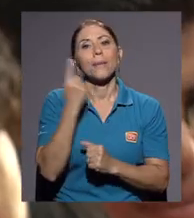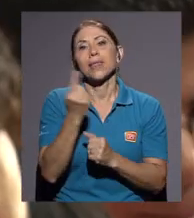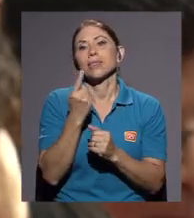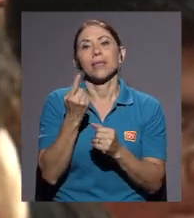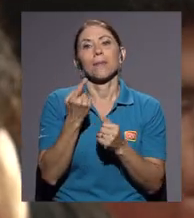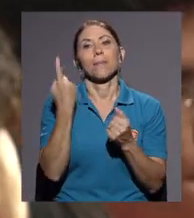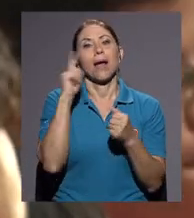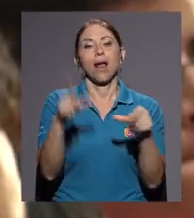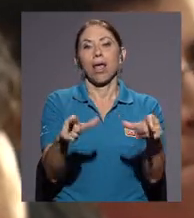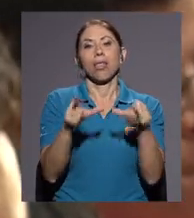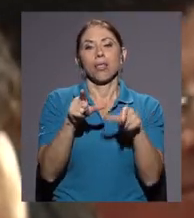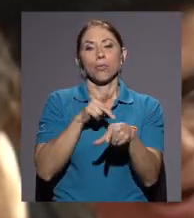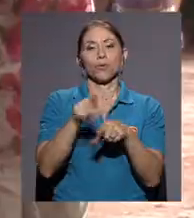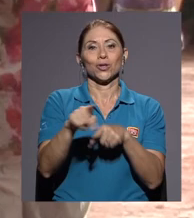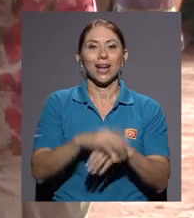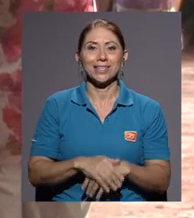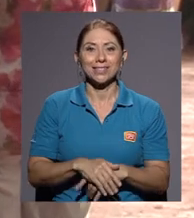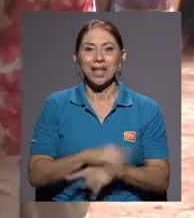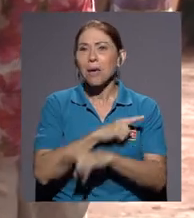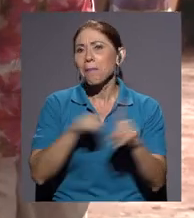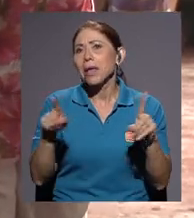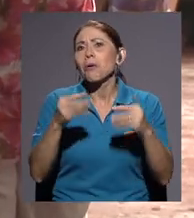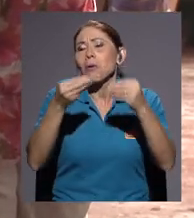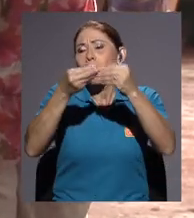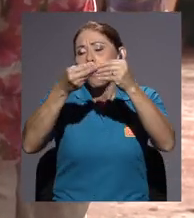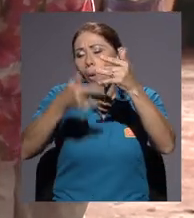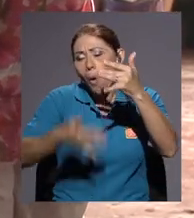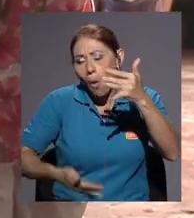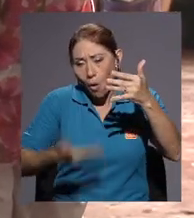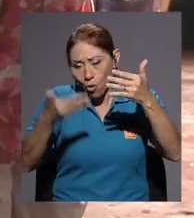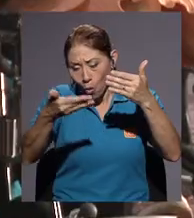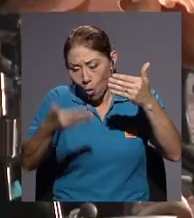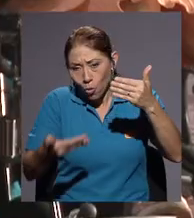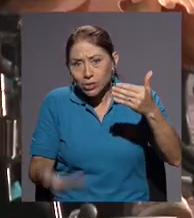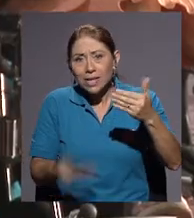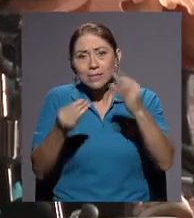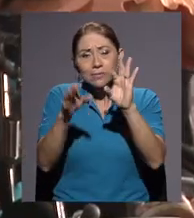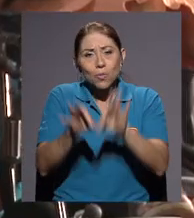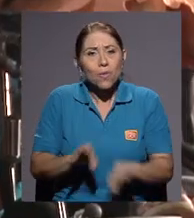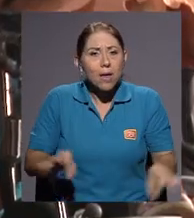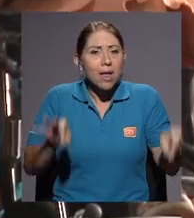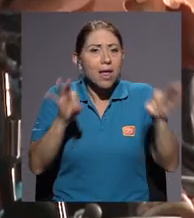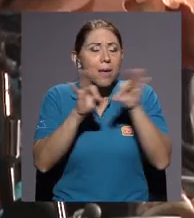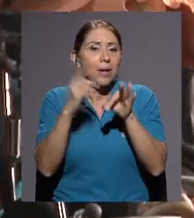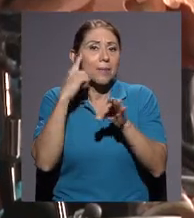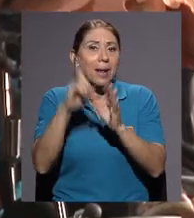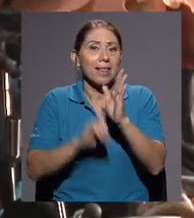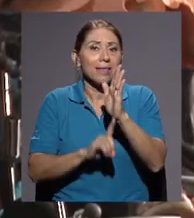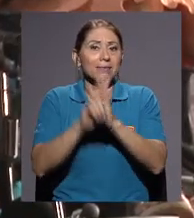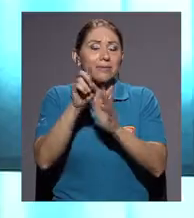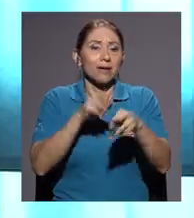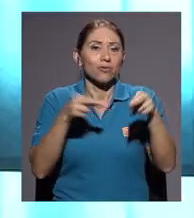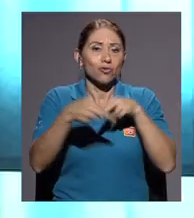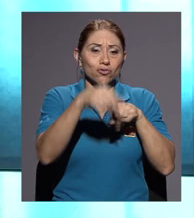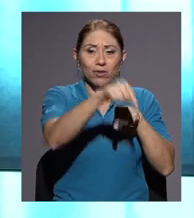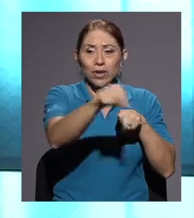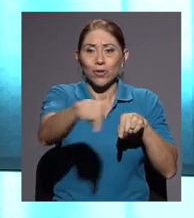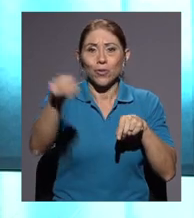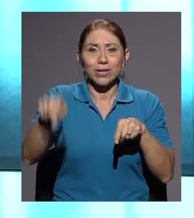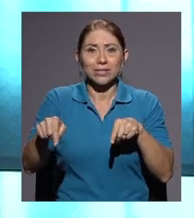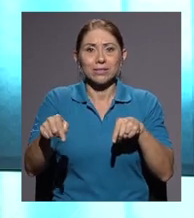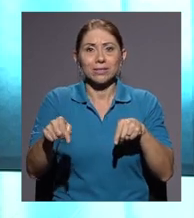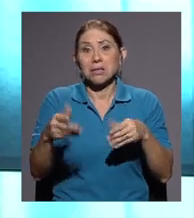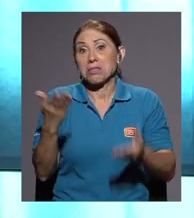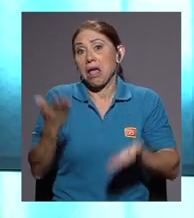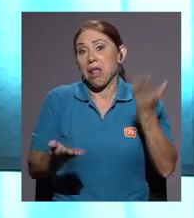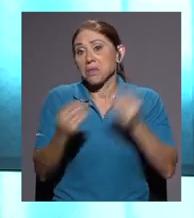profesional. Pero que hay un montón de otras cosas que son de gran relevancia para el desarrollo de las regiones y muchas personas tal